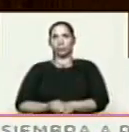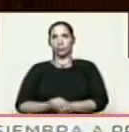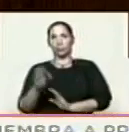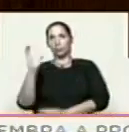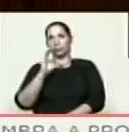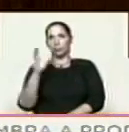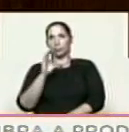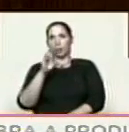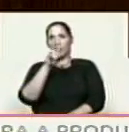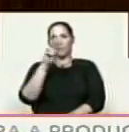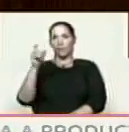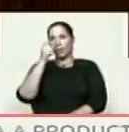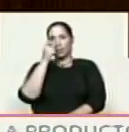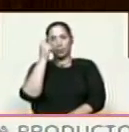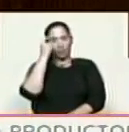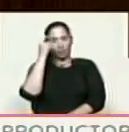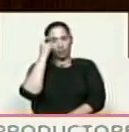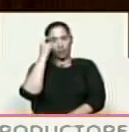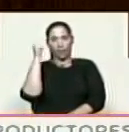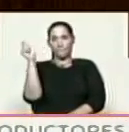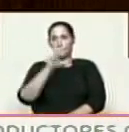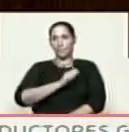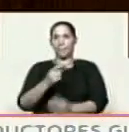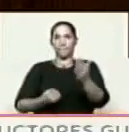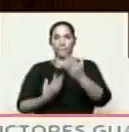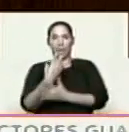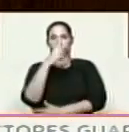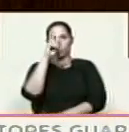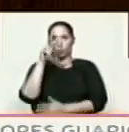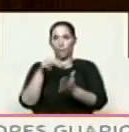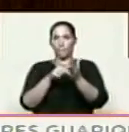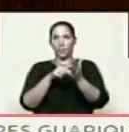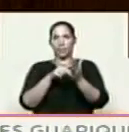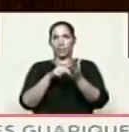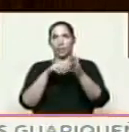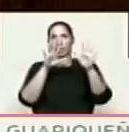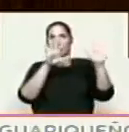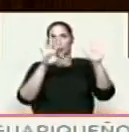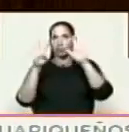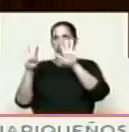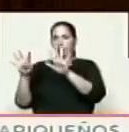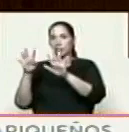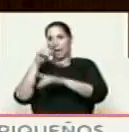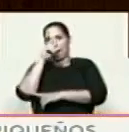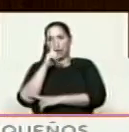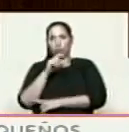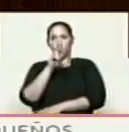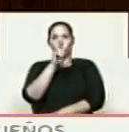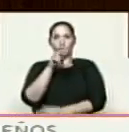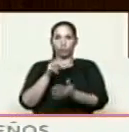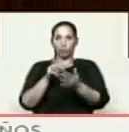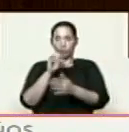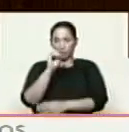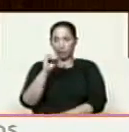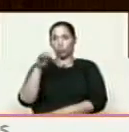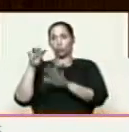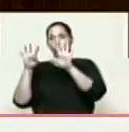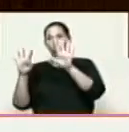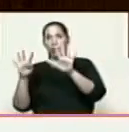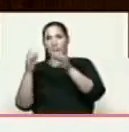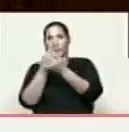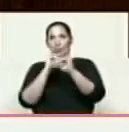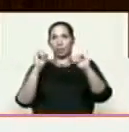a los 20 días del mes de mayo de 2019, años 209 de la independencia, 160 de la